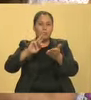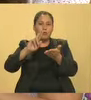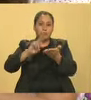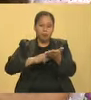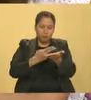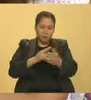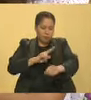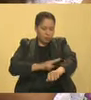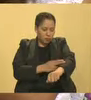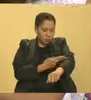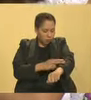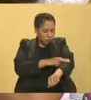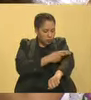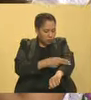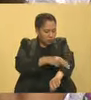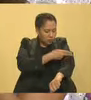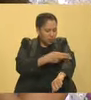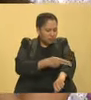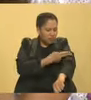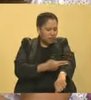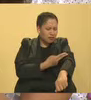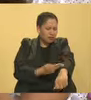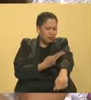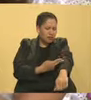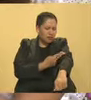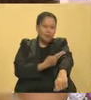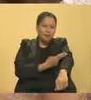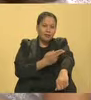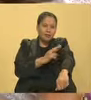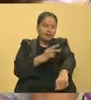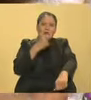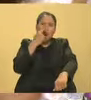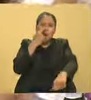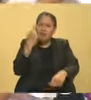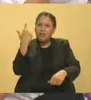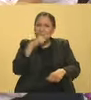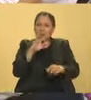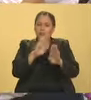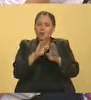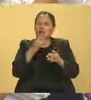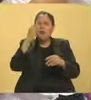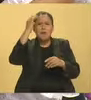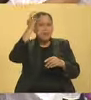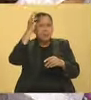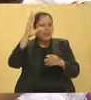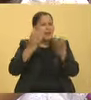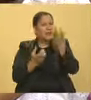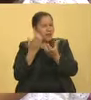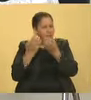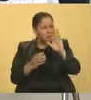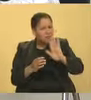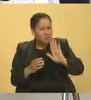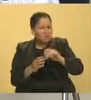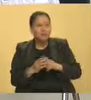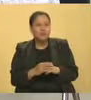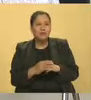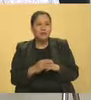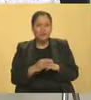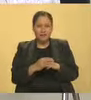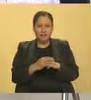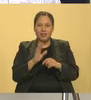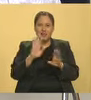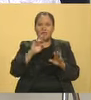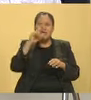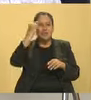la aplicación de la crema, sueltan un olor... raro. Más bien es la quemada de pelo. Exacto, exactamente. Es lo que huele como a pelo